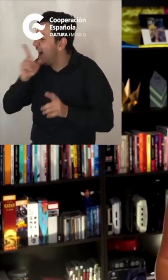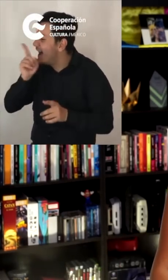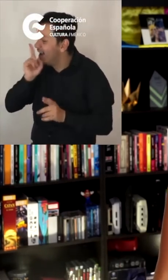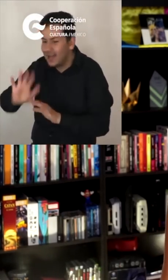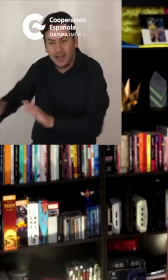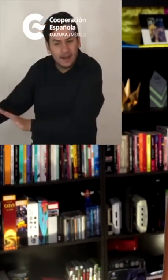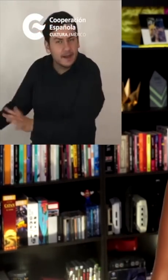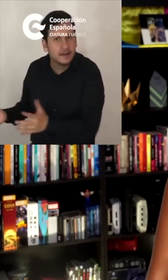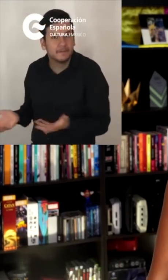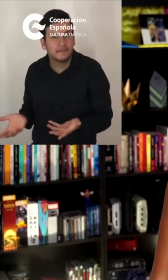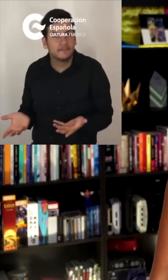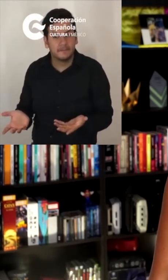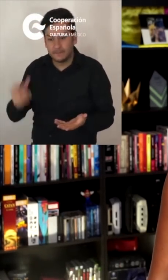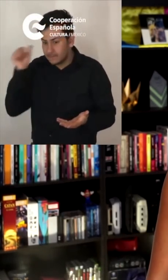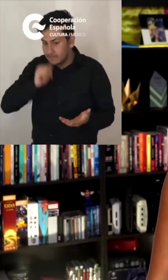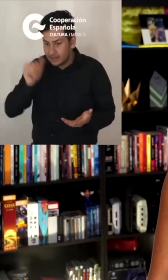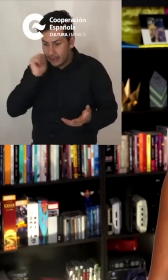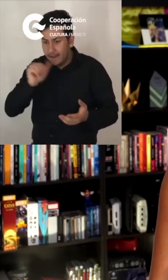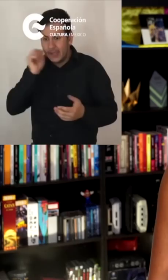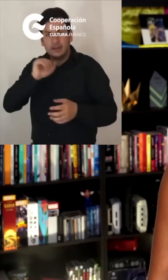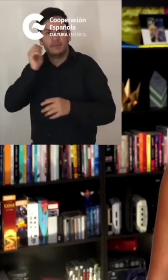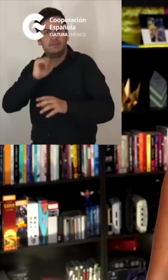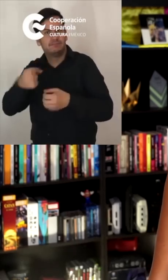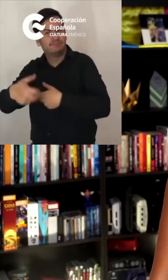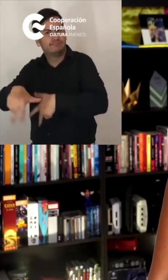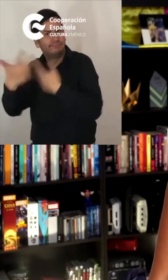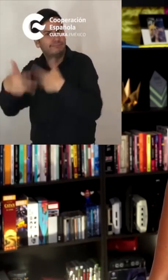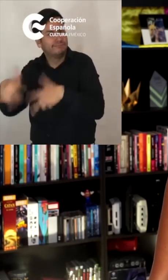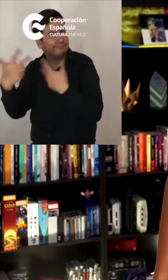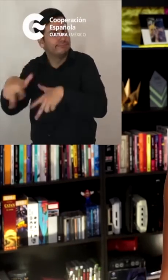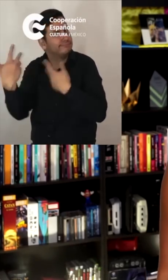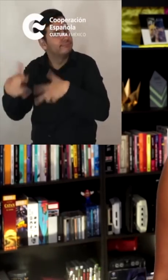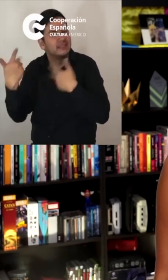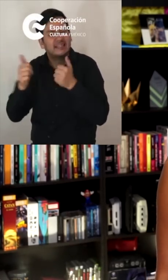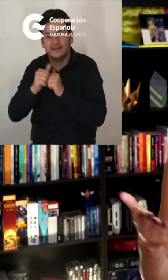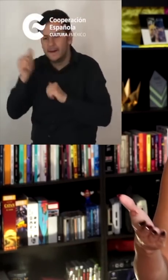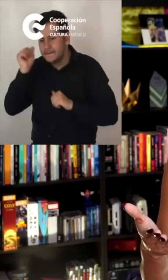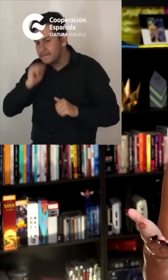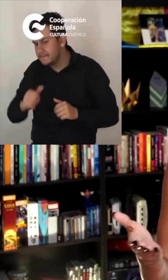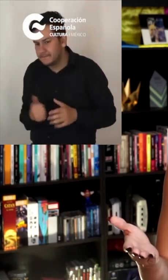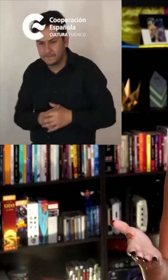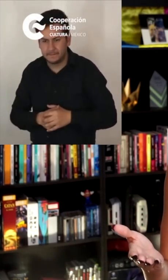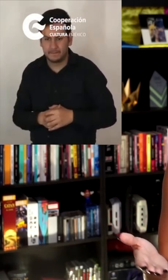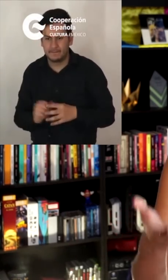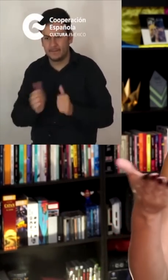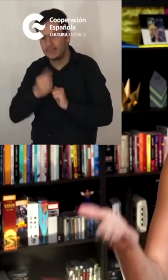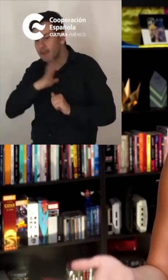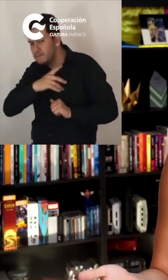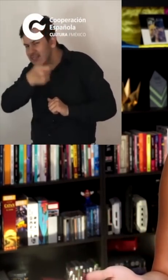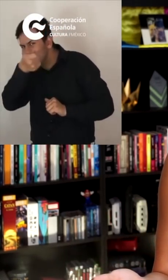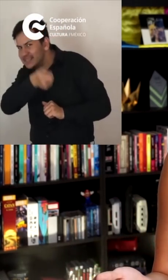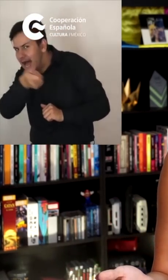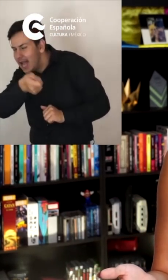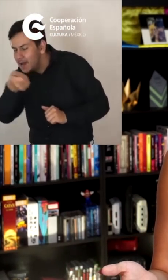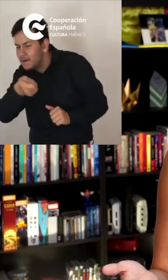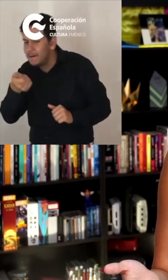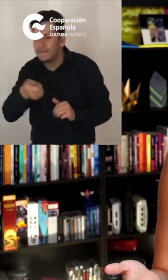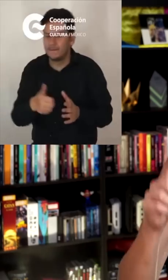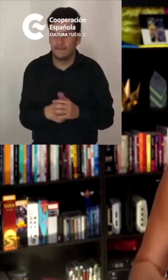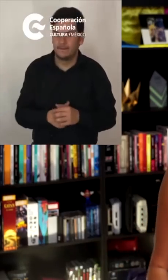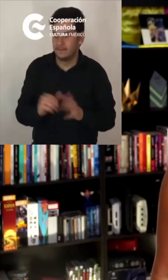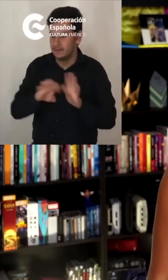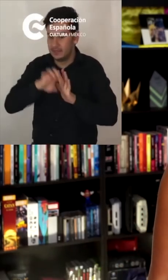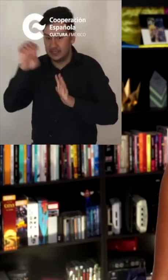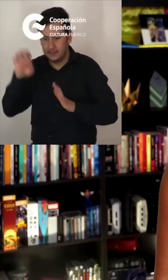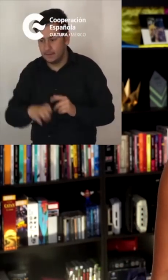Sepan que cada llamada siempre va a tener que pasar por el mismo baile de eventos. Considérenlo el saludo tradicional de la aldea sumita.